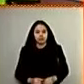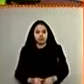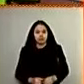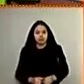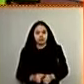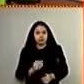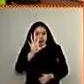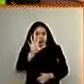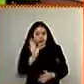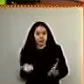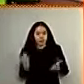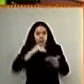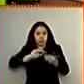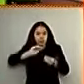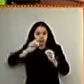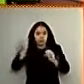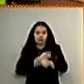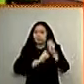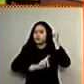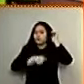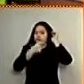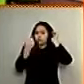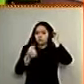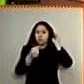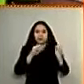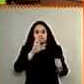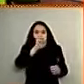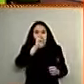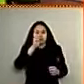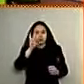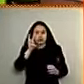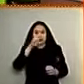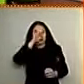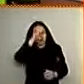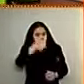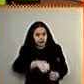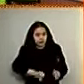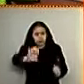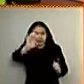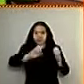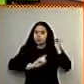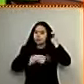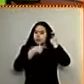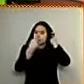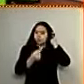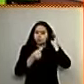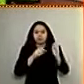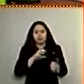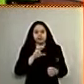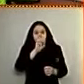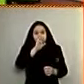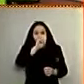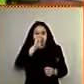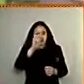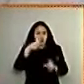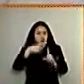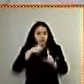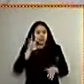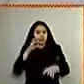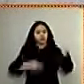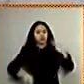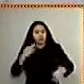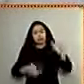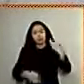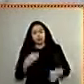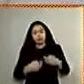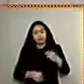es el 5. Reitero, el número ganador para la diaria 06 elefante y para más uno es el 06 más 5. Muchas felicidades.